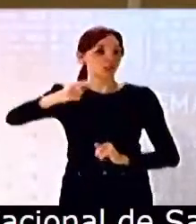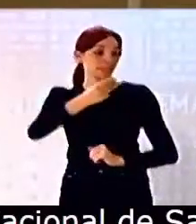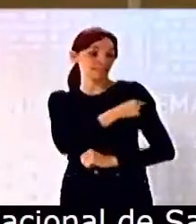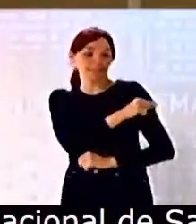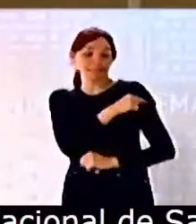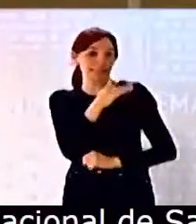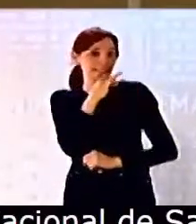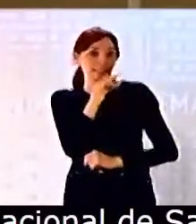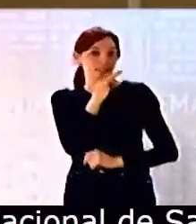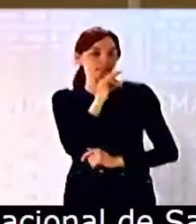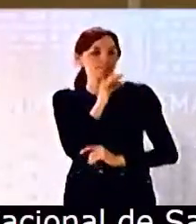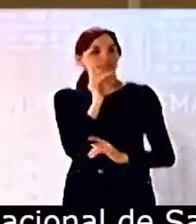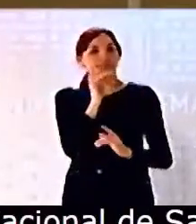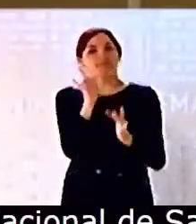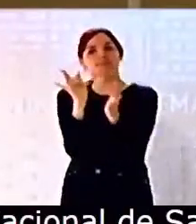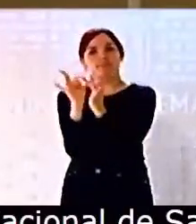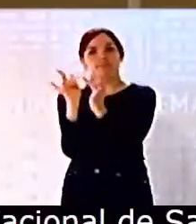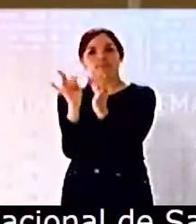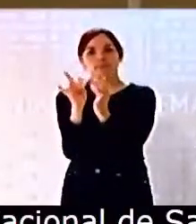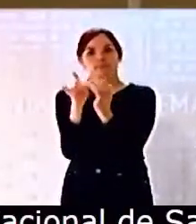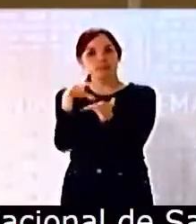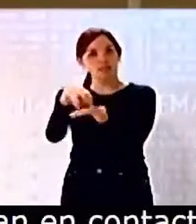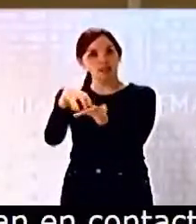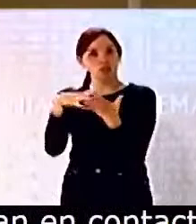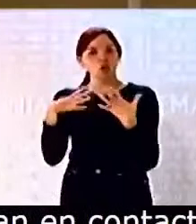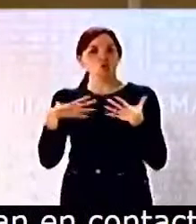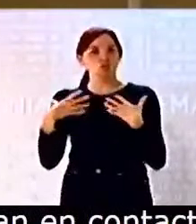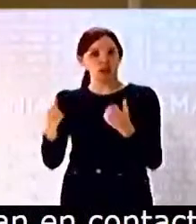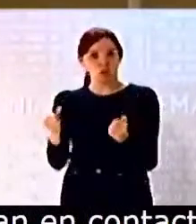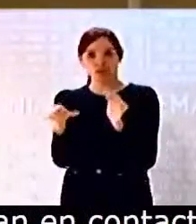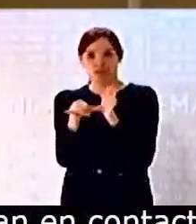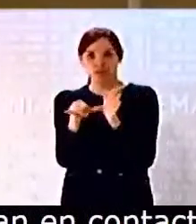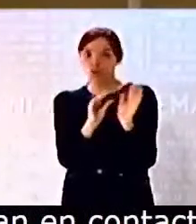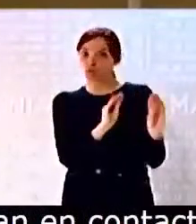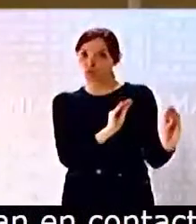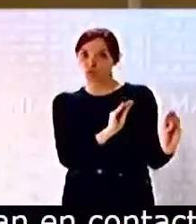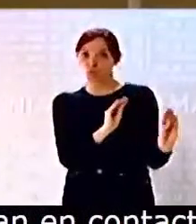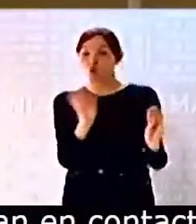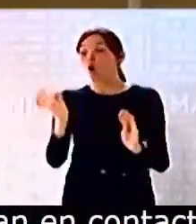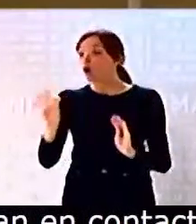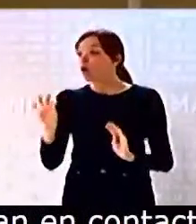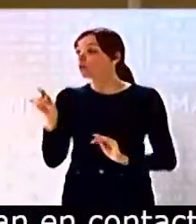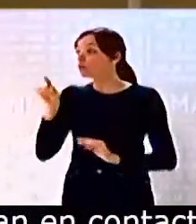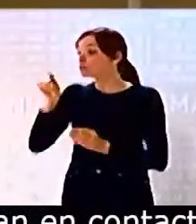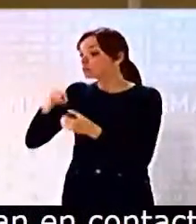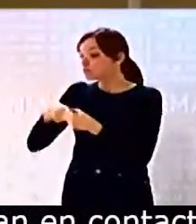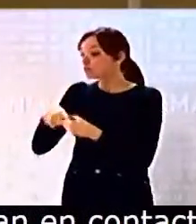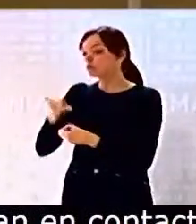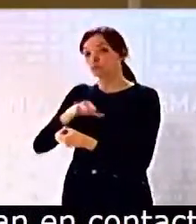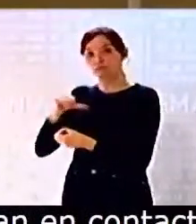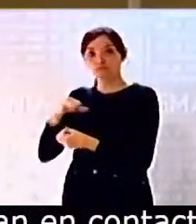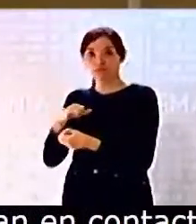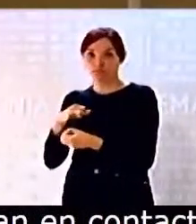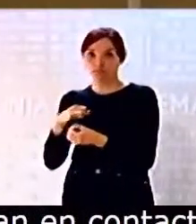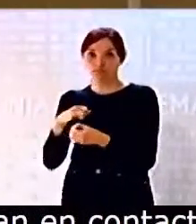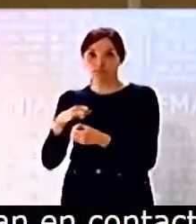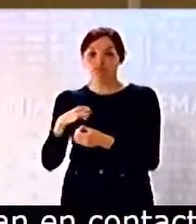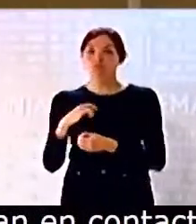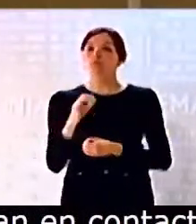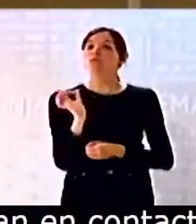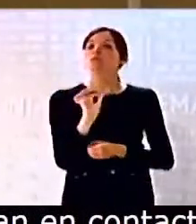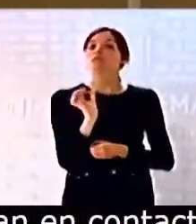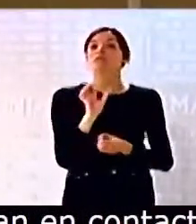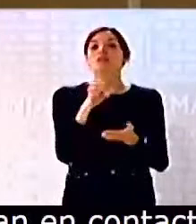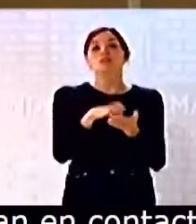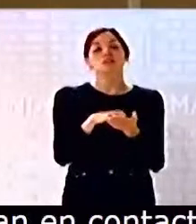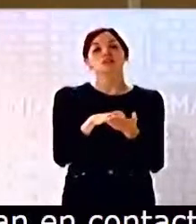en contacto con su centro de salud o más cercano, si son mutualistas, a su domicilio, o con el centro